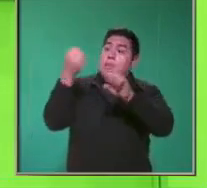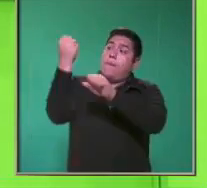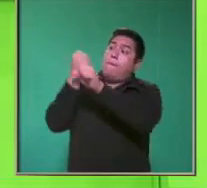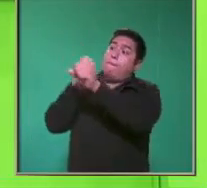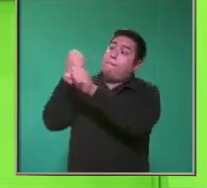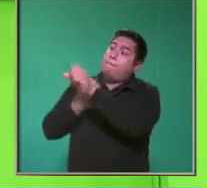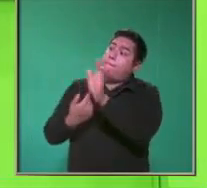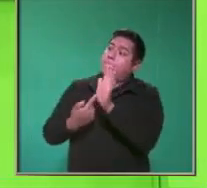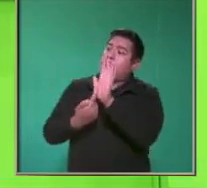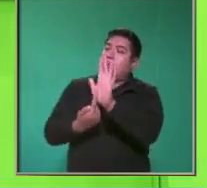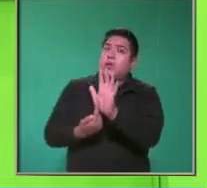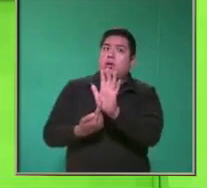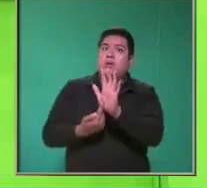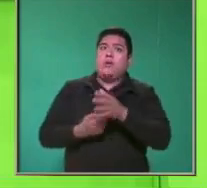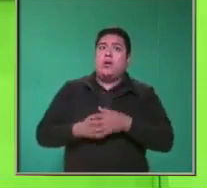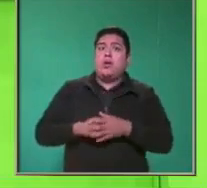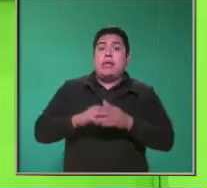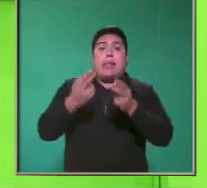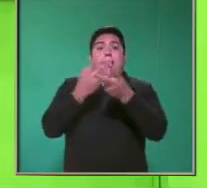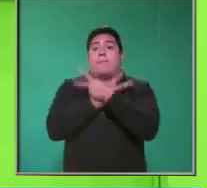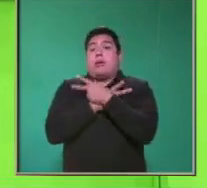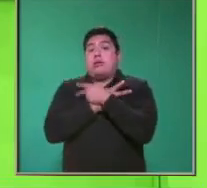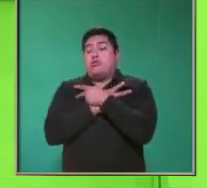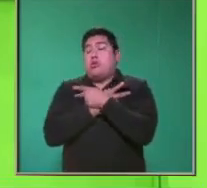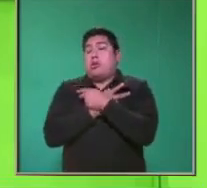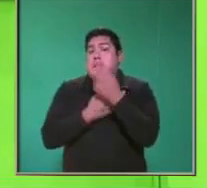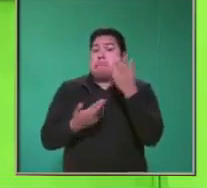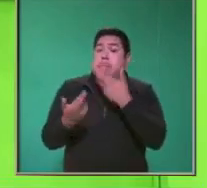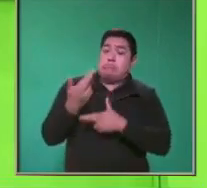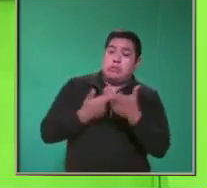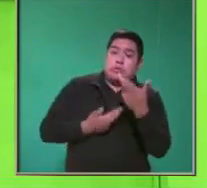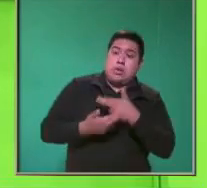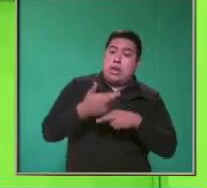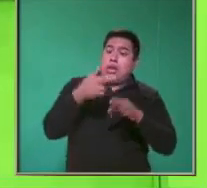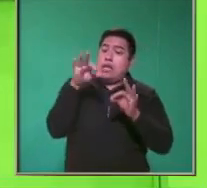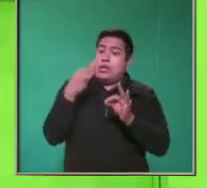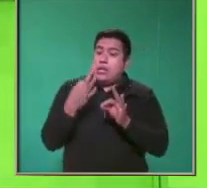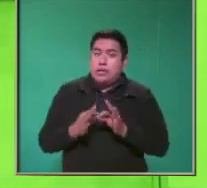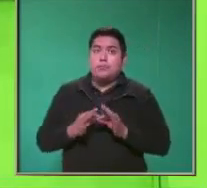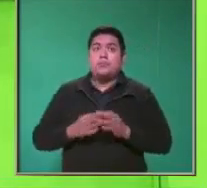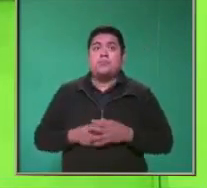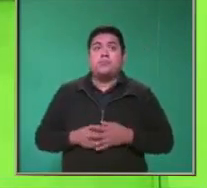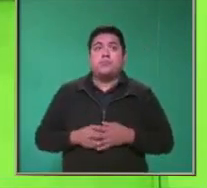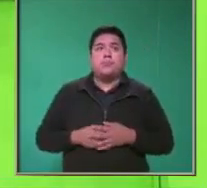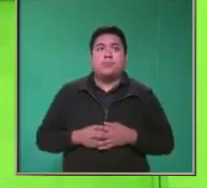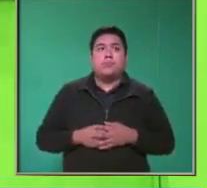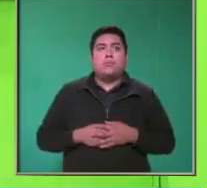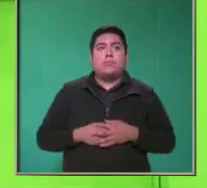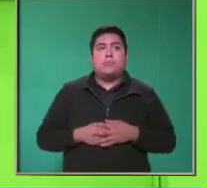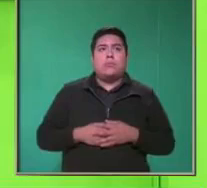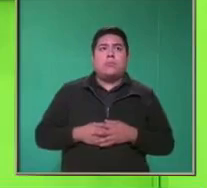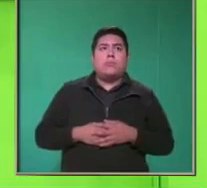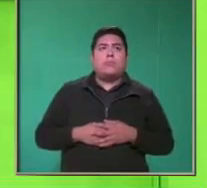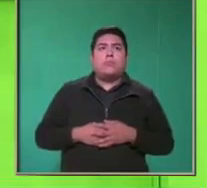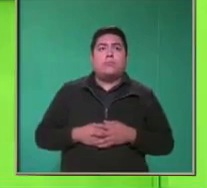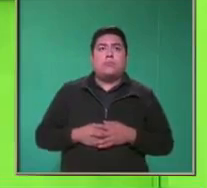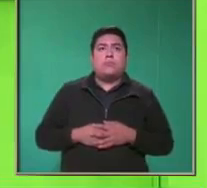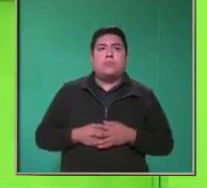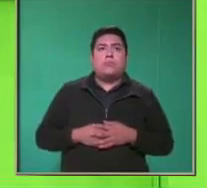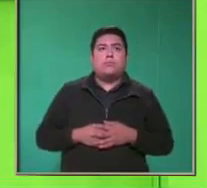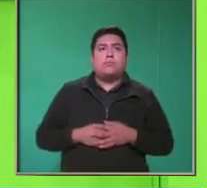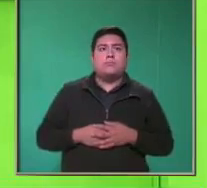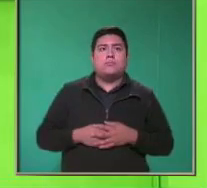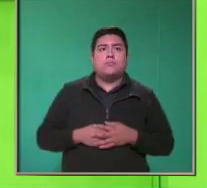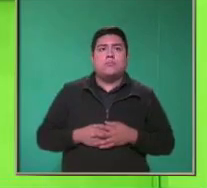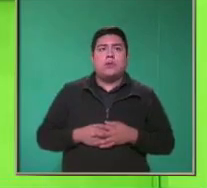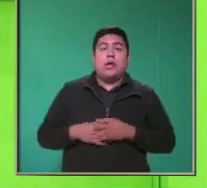reforzando ya después de las vacaciones muy merecidas que tuvimos en la época de fin de año, un par de semanas